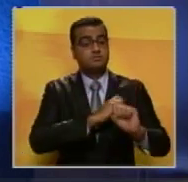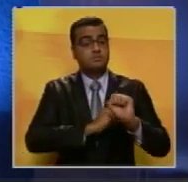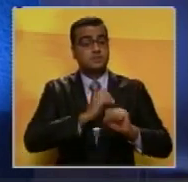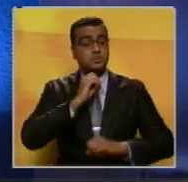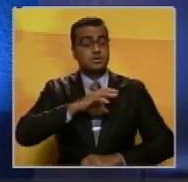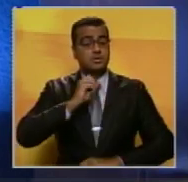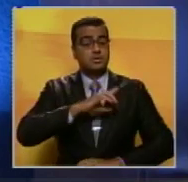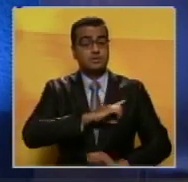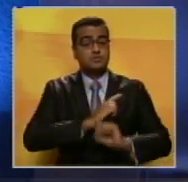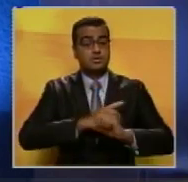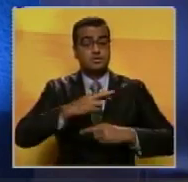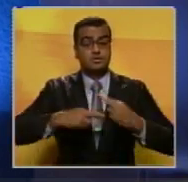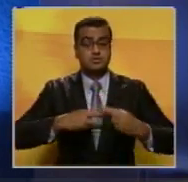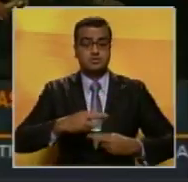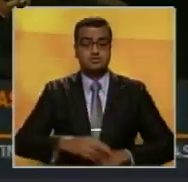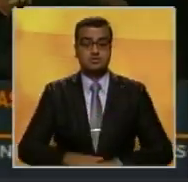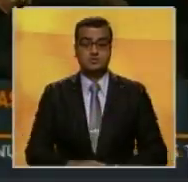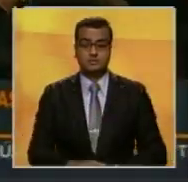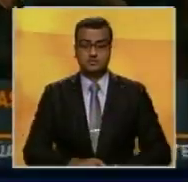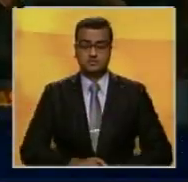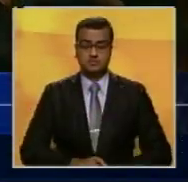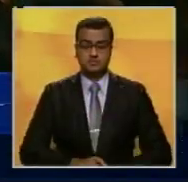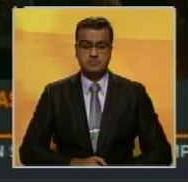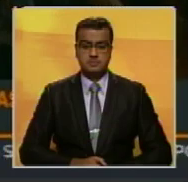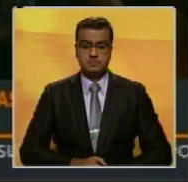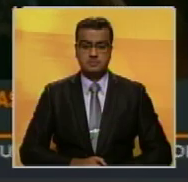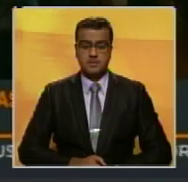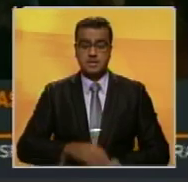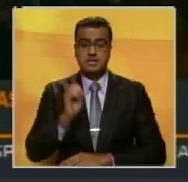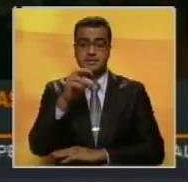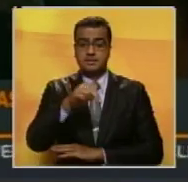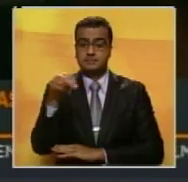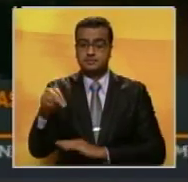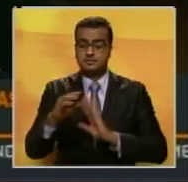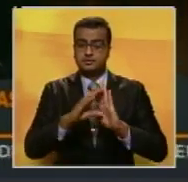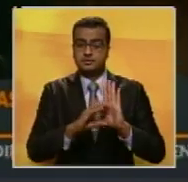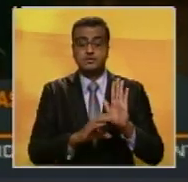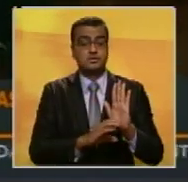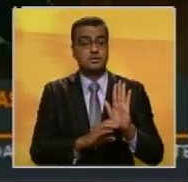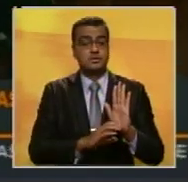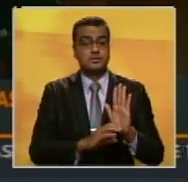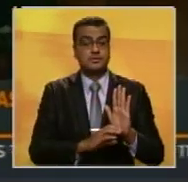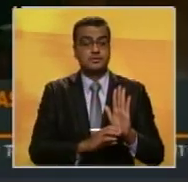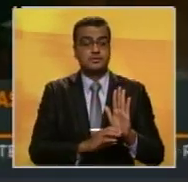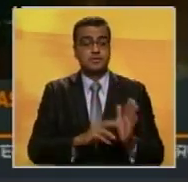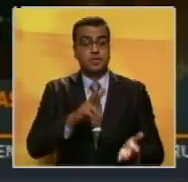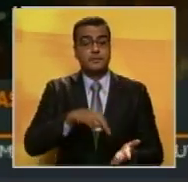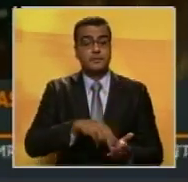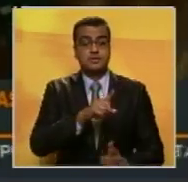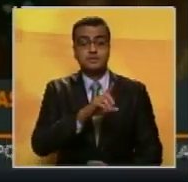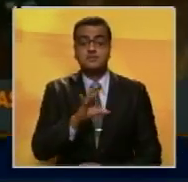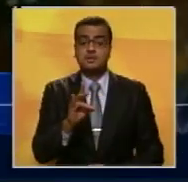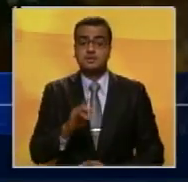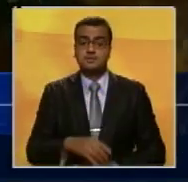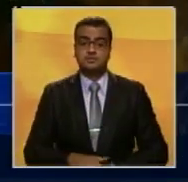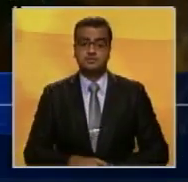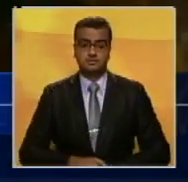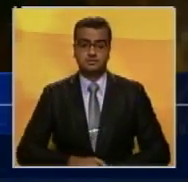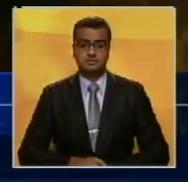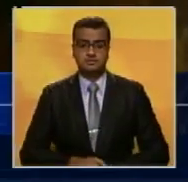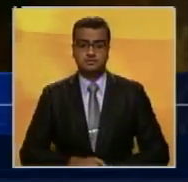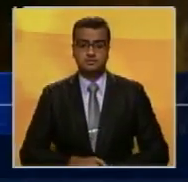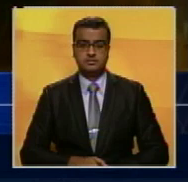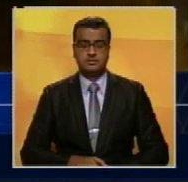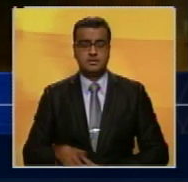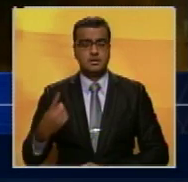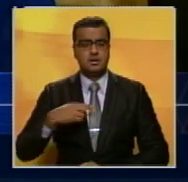para consolidar la revolución. De esta Asamblea Nacional Constituyente de 2017 tendrá